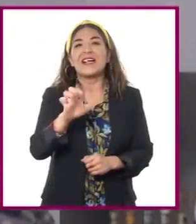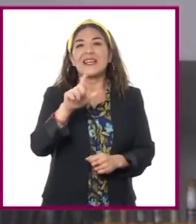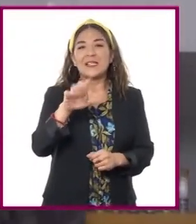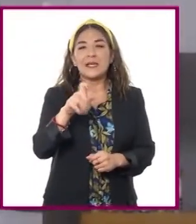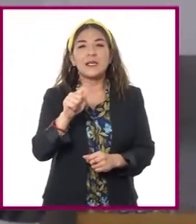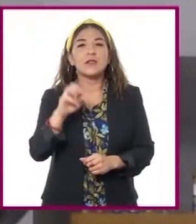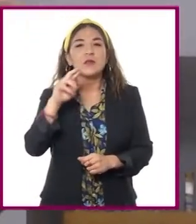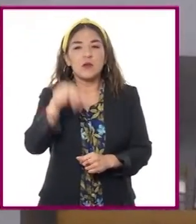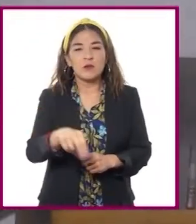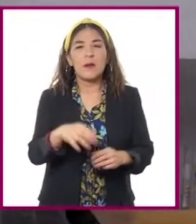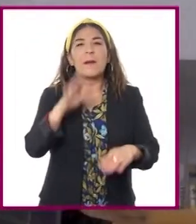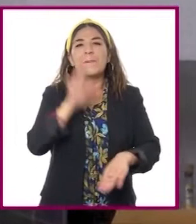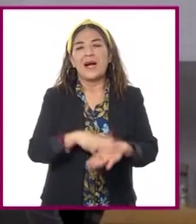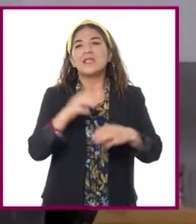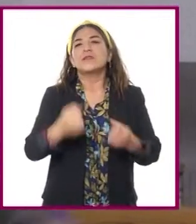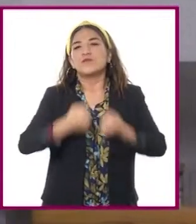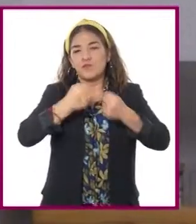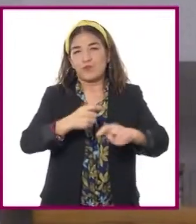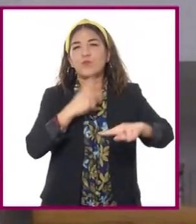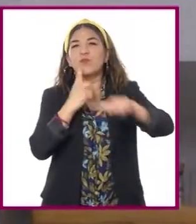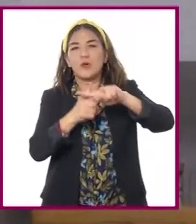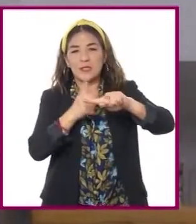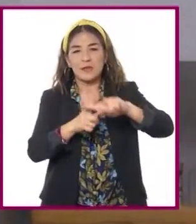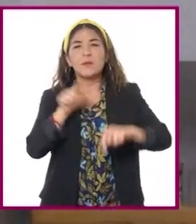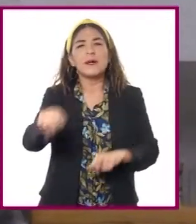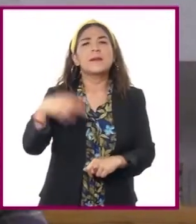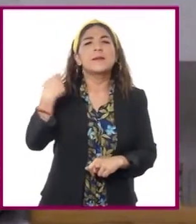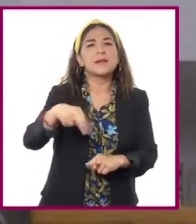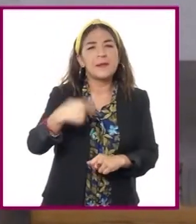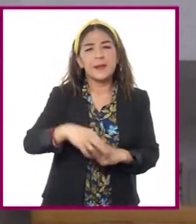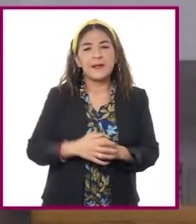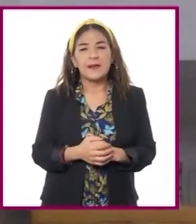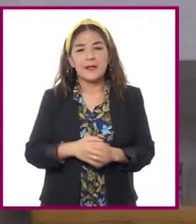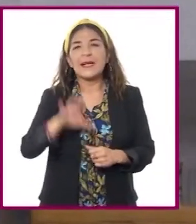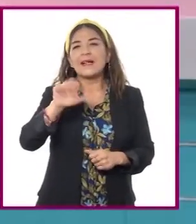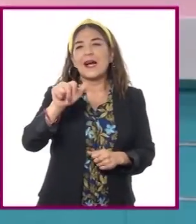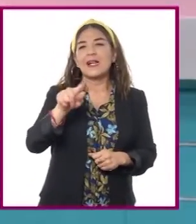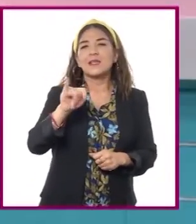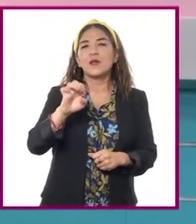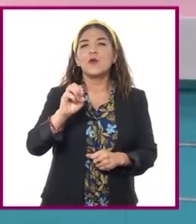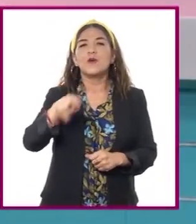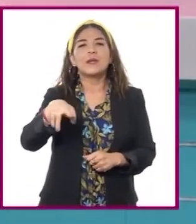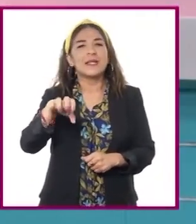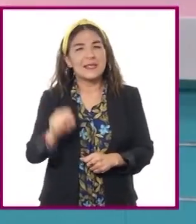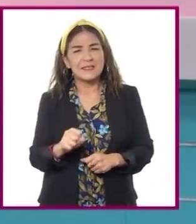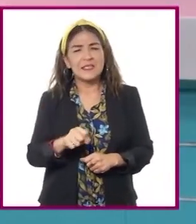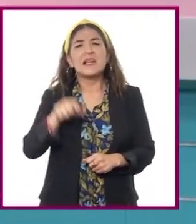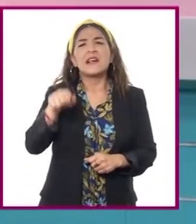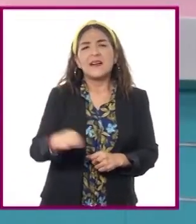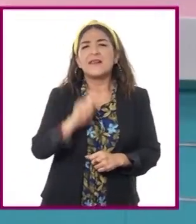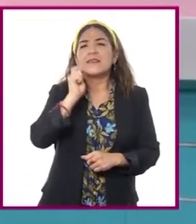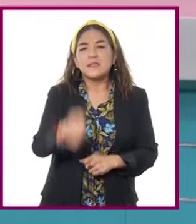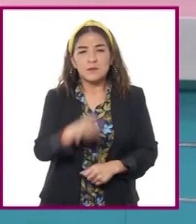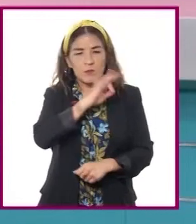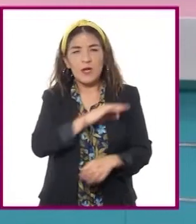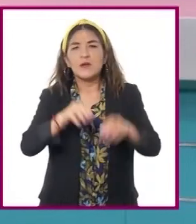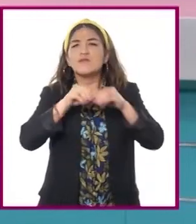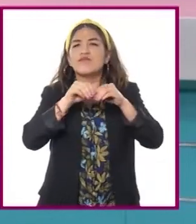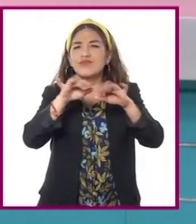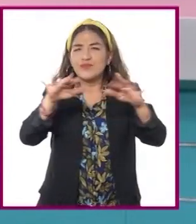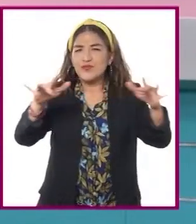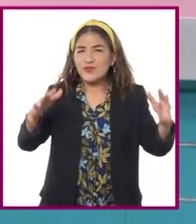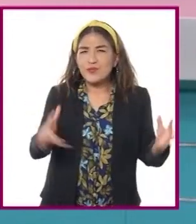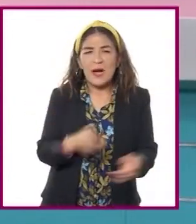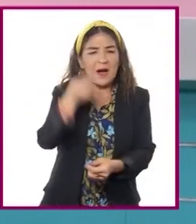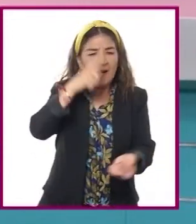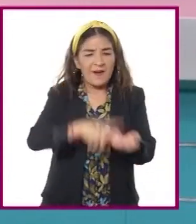convierten en átomos cargados positivamente y se les denomina cationes. Los cationes pueden dispersarse en el entorno